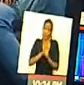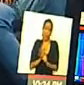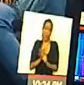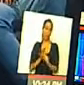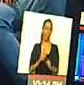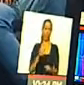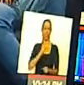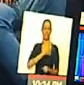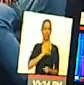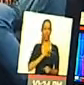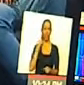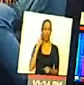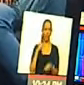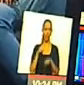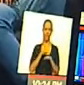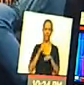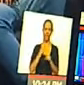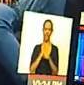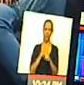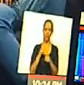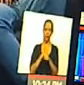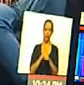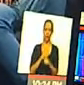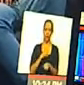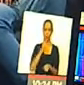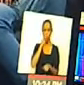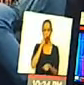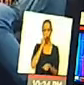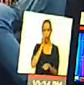que es la ministra del Trabajo, que dijo